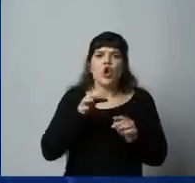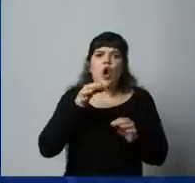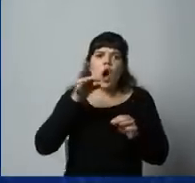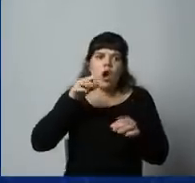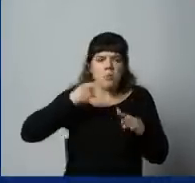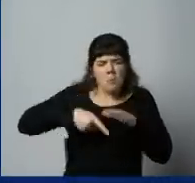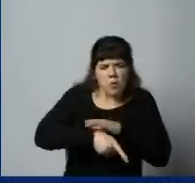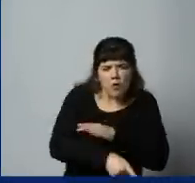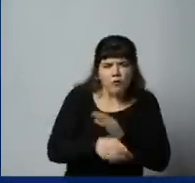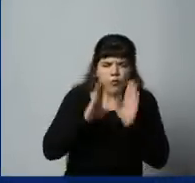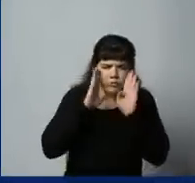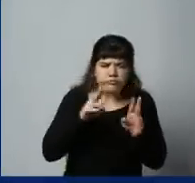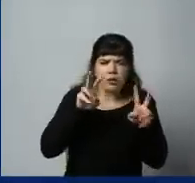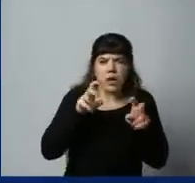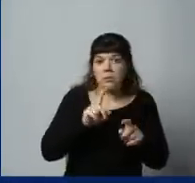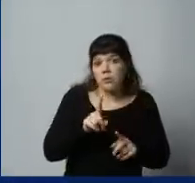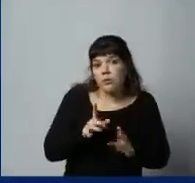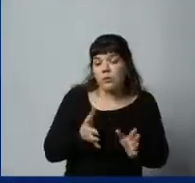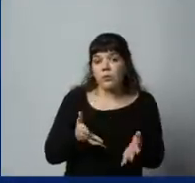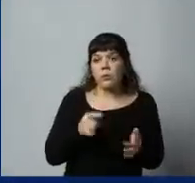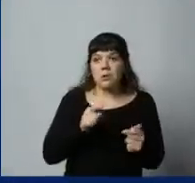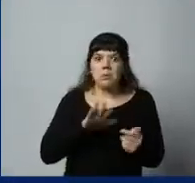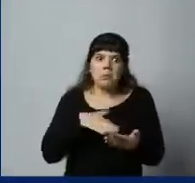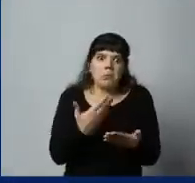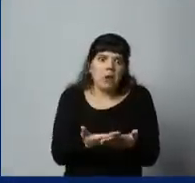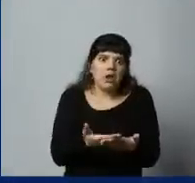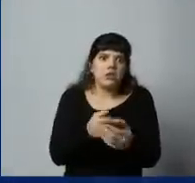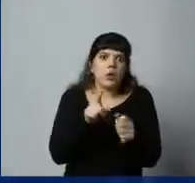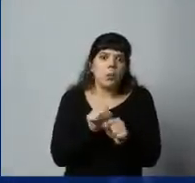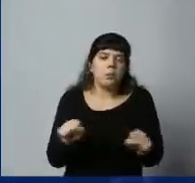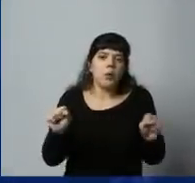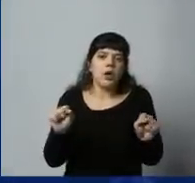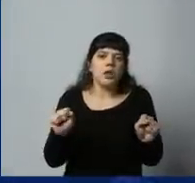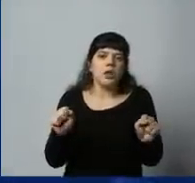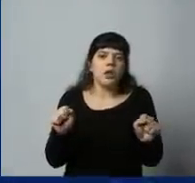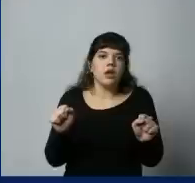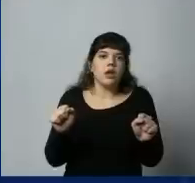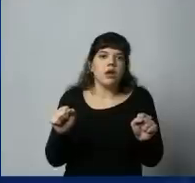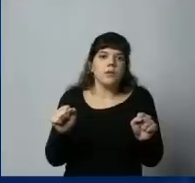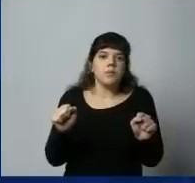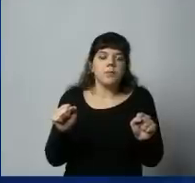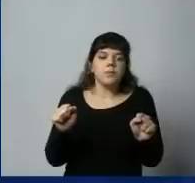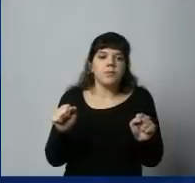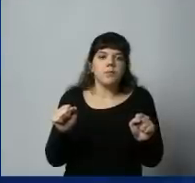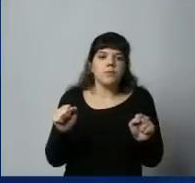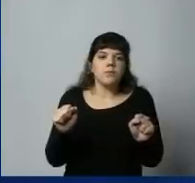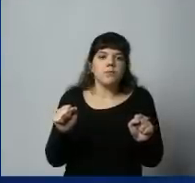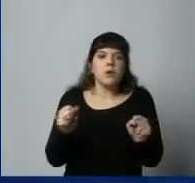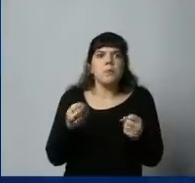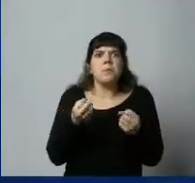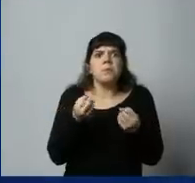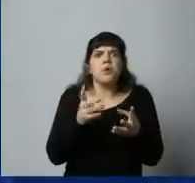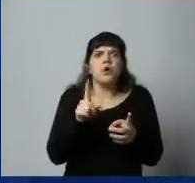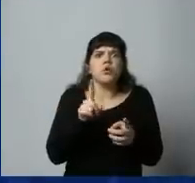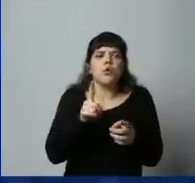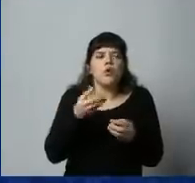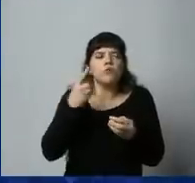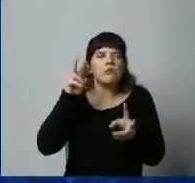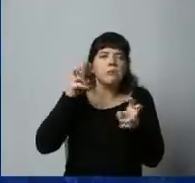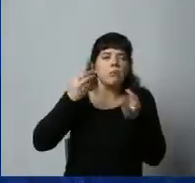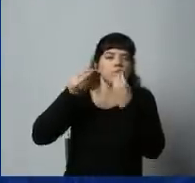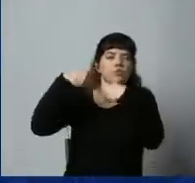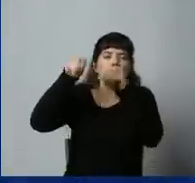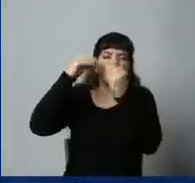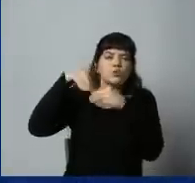asunto simplemente planteó la posibilidad de que por qué no se excusó